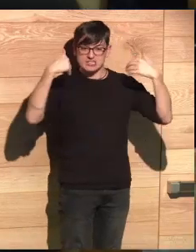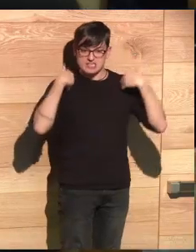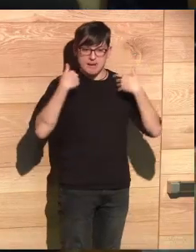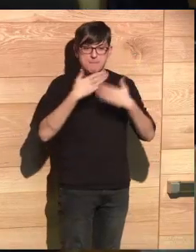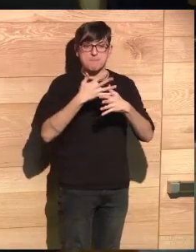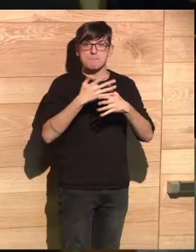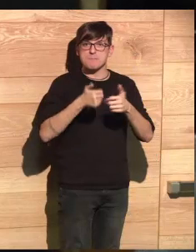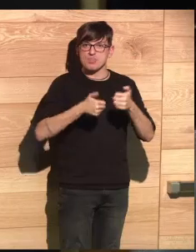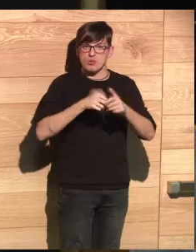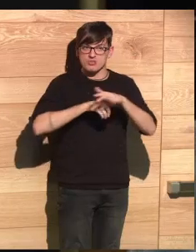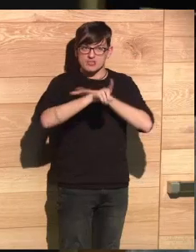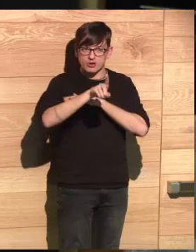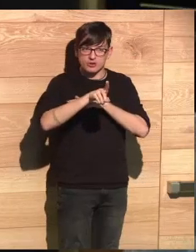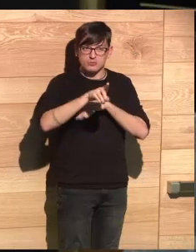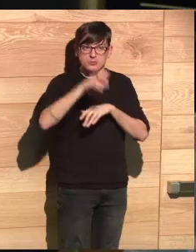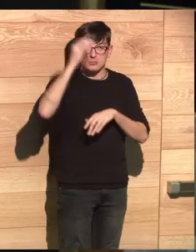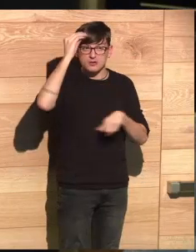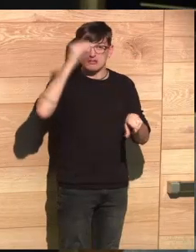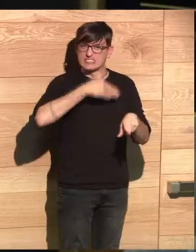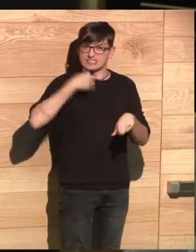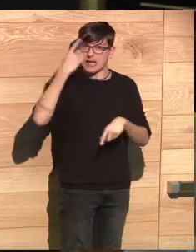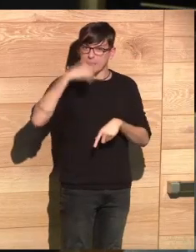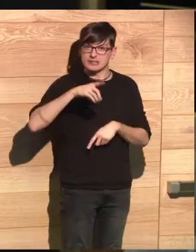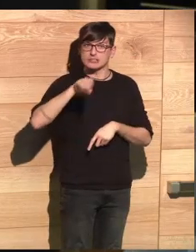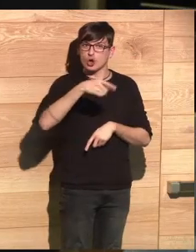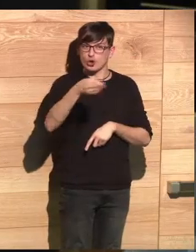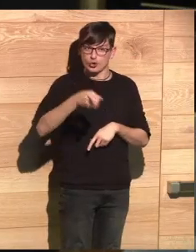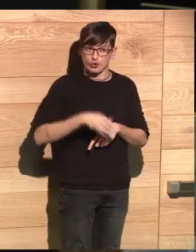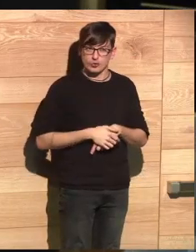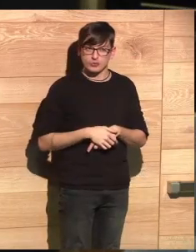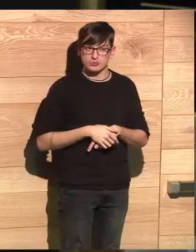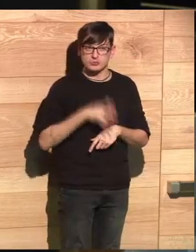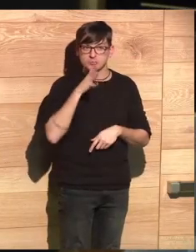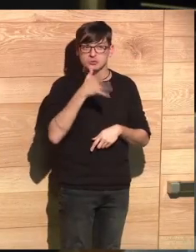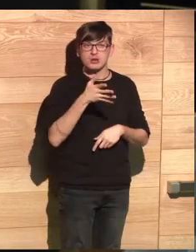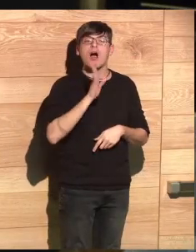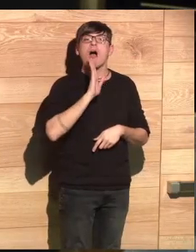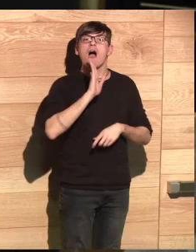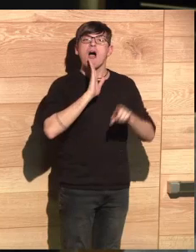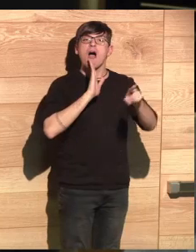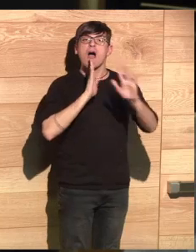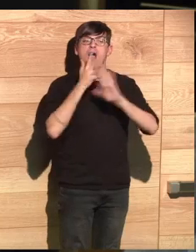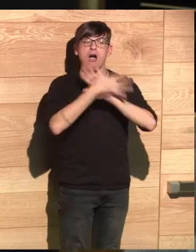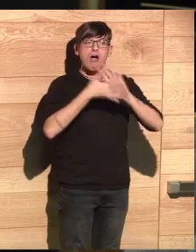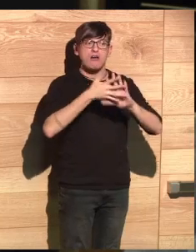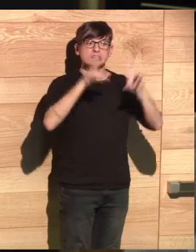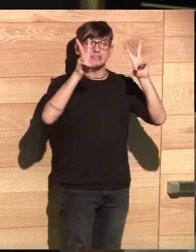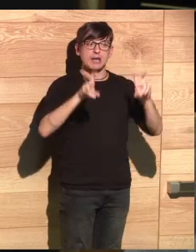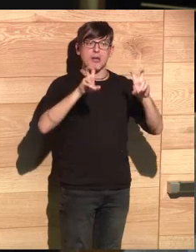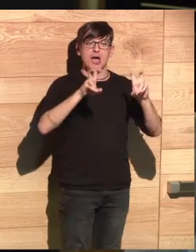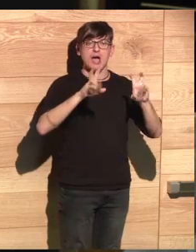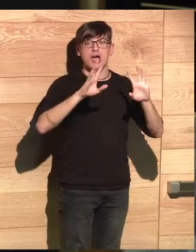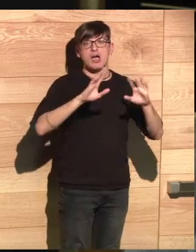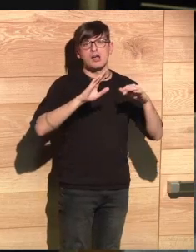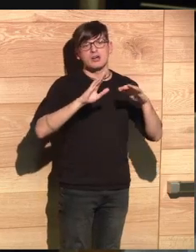los contenidos digitales los quieren tener en cuenta o no, porque ha hecho referencia al circuito de recompensa digital,